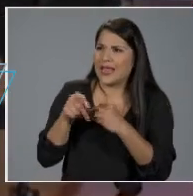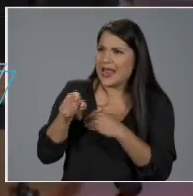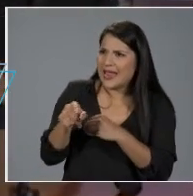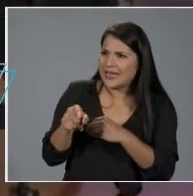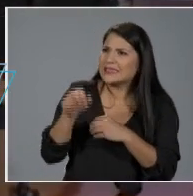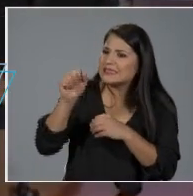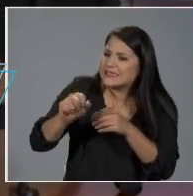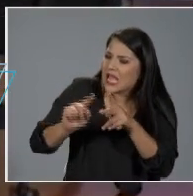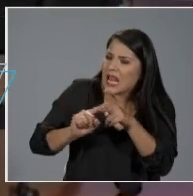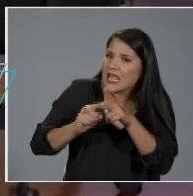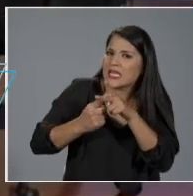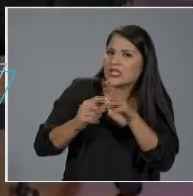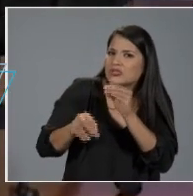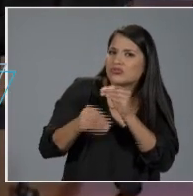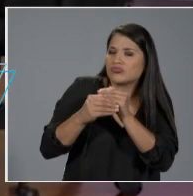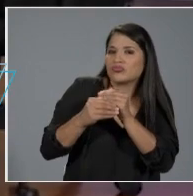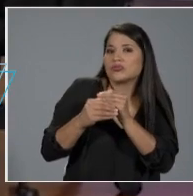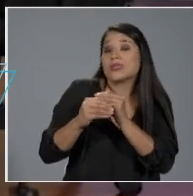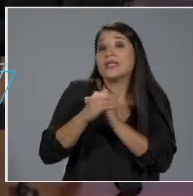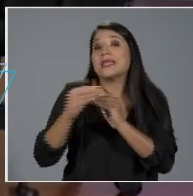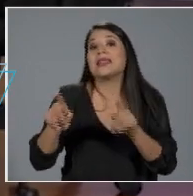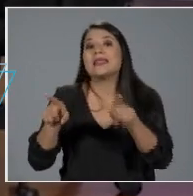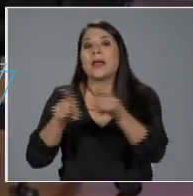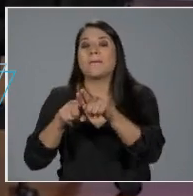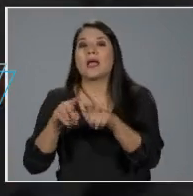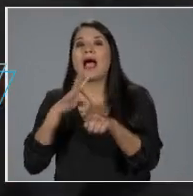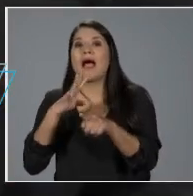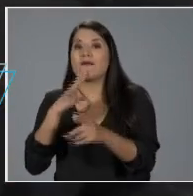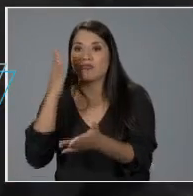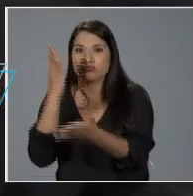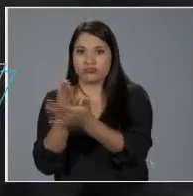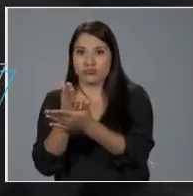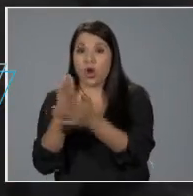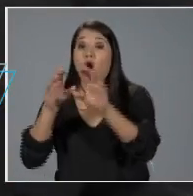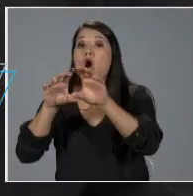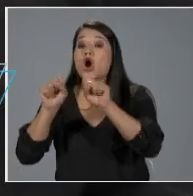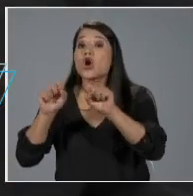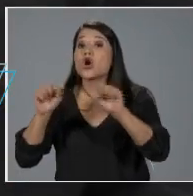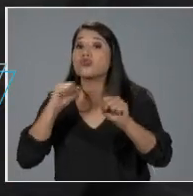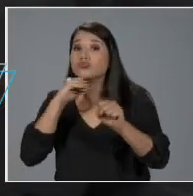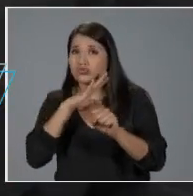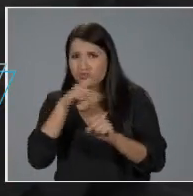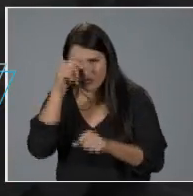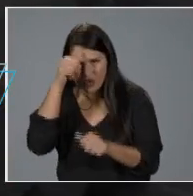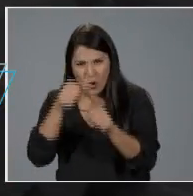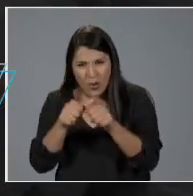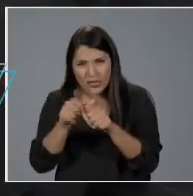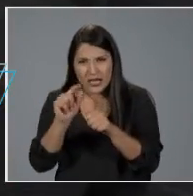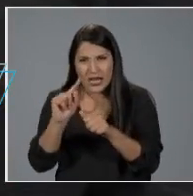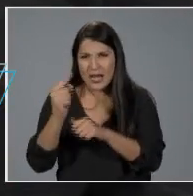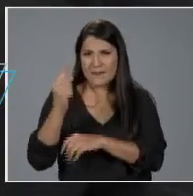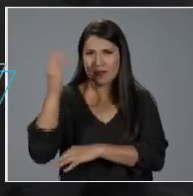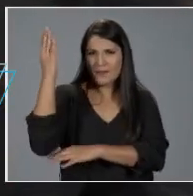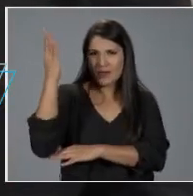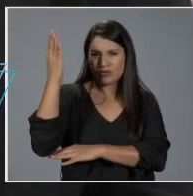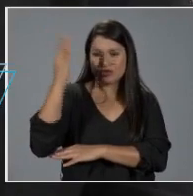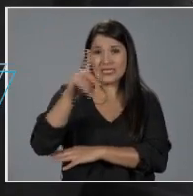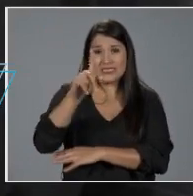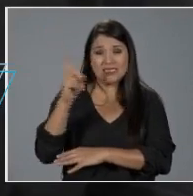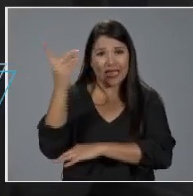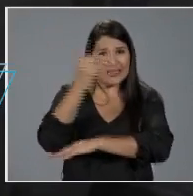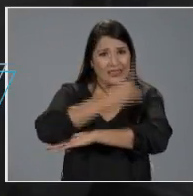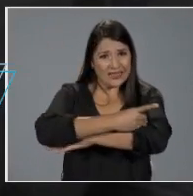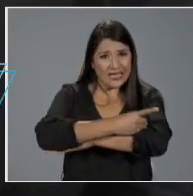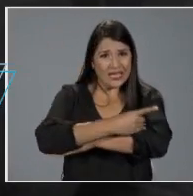al inicio, y además habló del combate a la corrupción. ¿Se acuerdan que dijo en el discurso de los 100 días de la